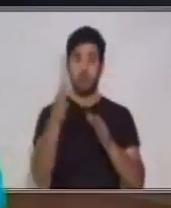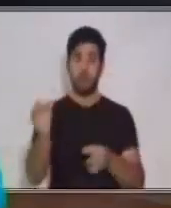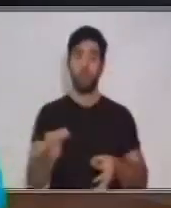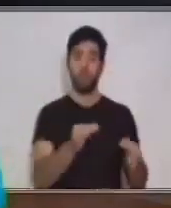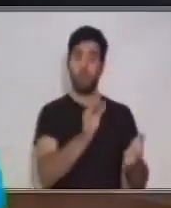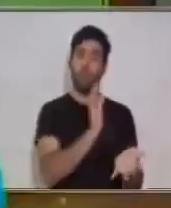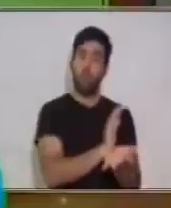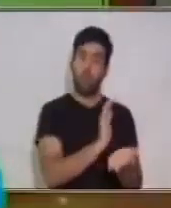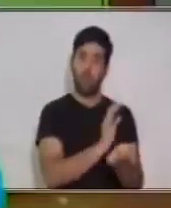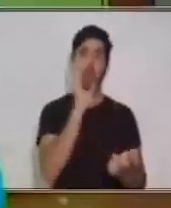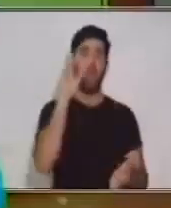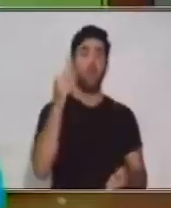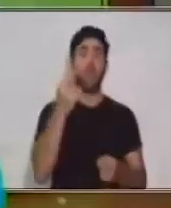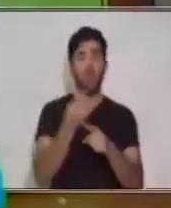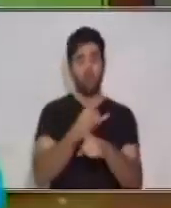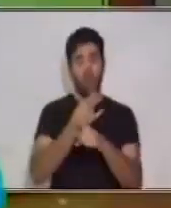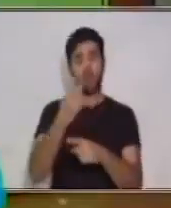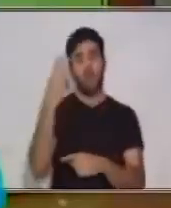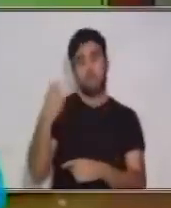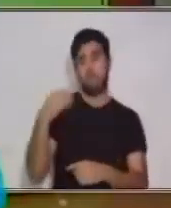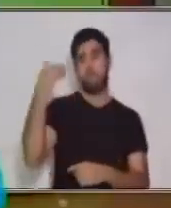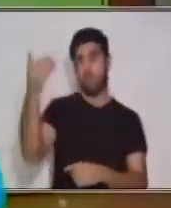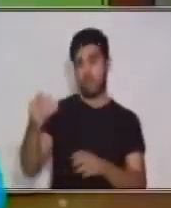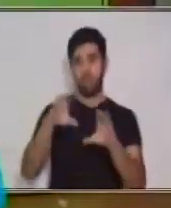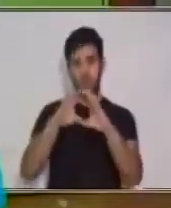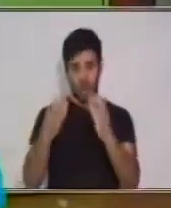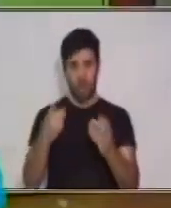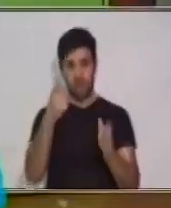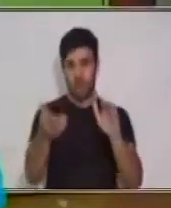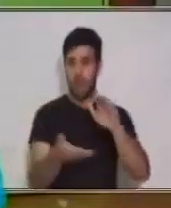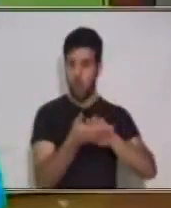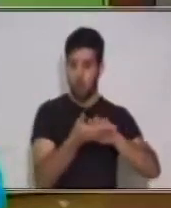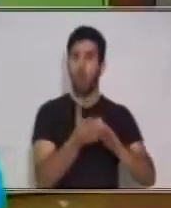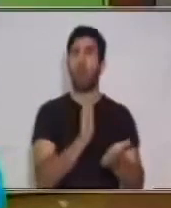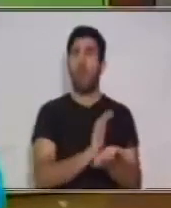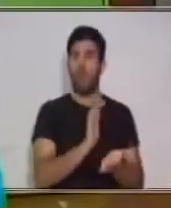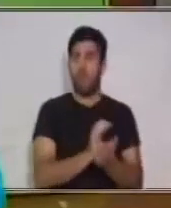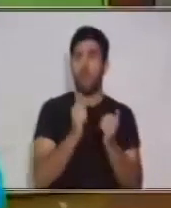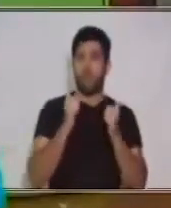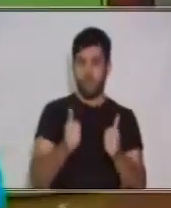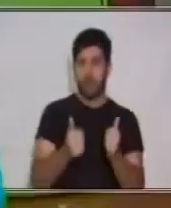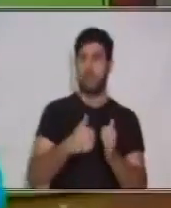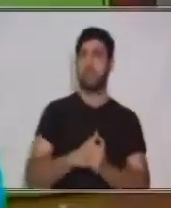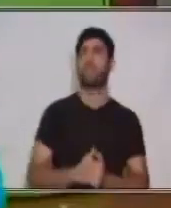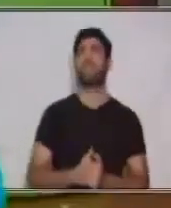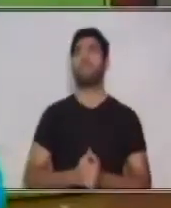portafolio Aprendo en Casa, porque la vamos a utilizar en las siguientes clases.